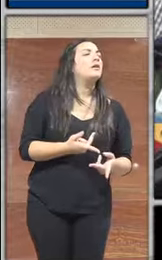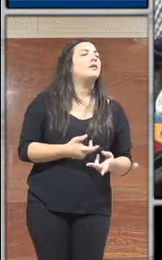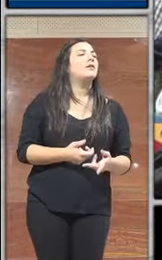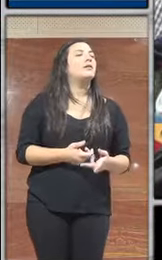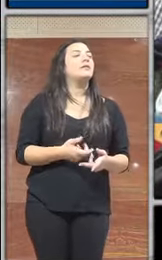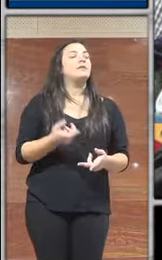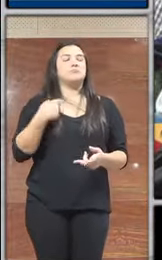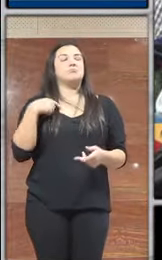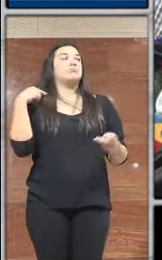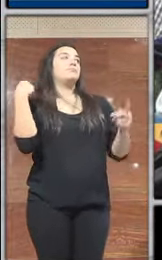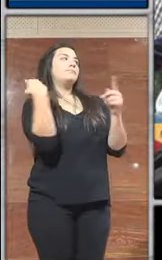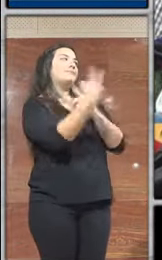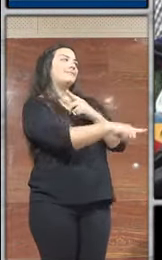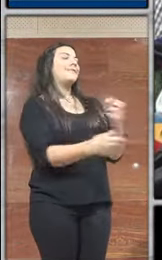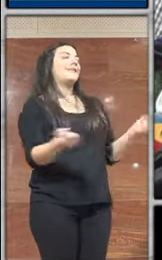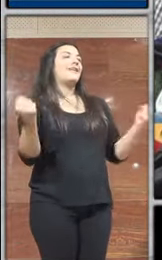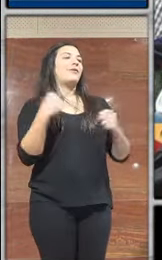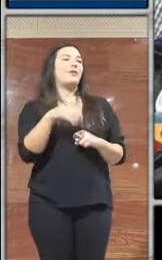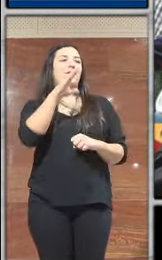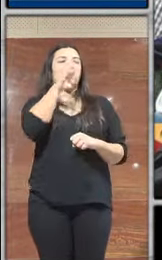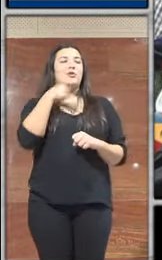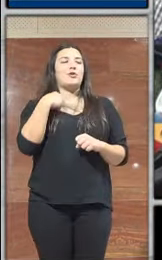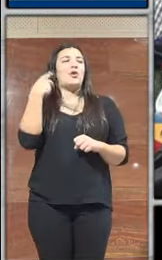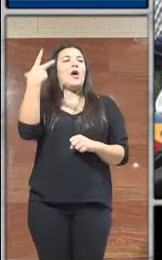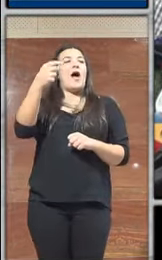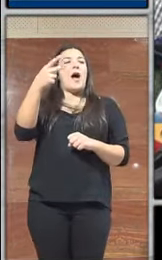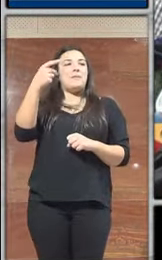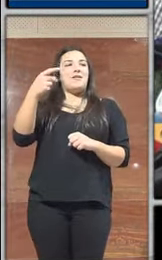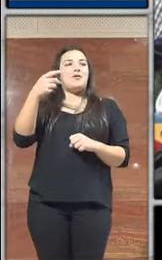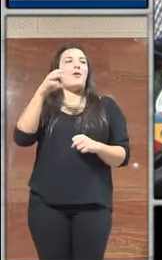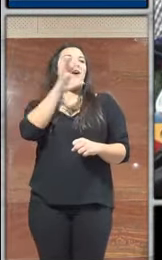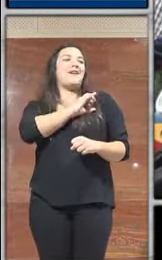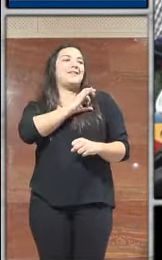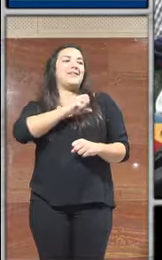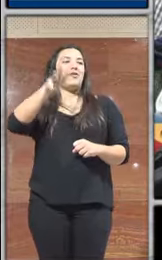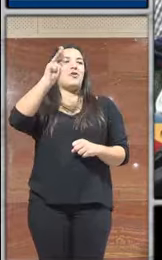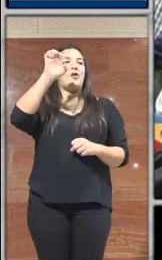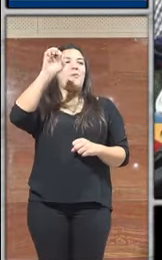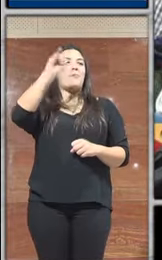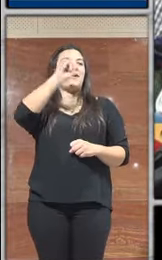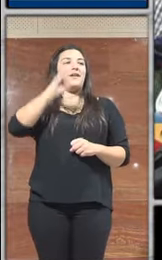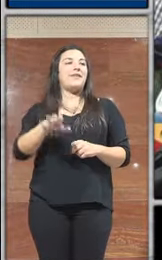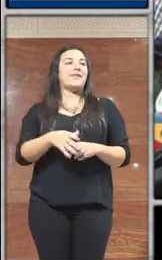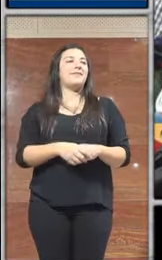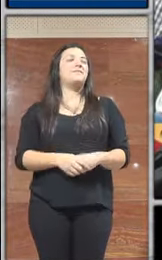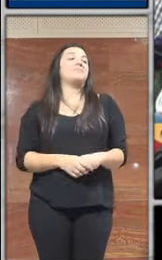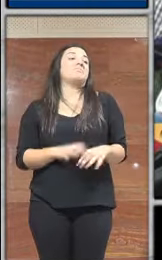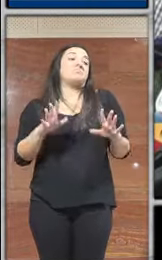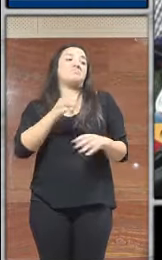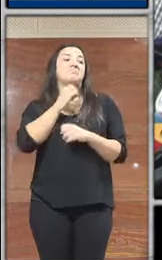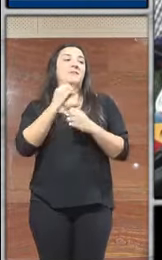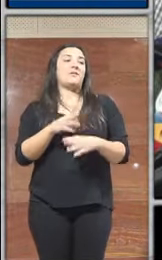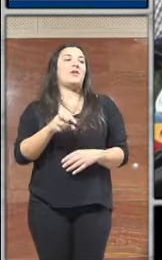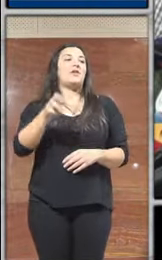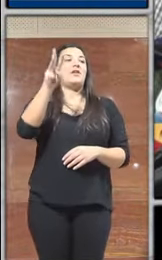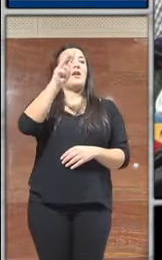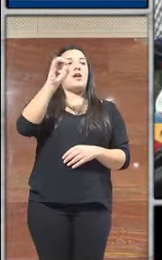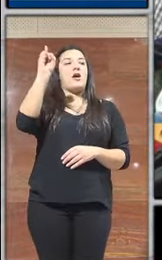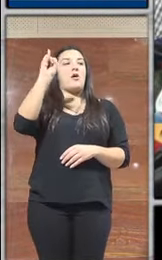te lo pasaré me he quedado con el apellido del señor Pérez pero bueno la UIP la